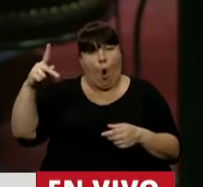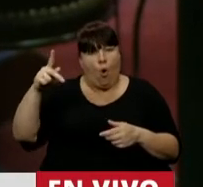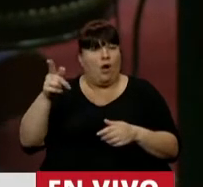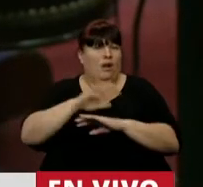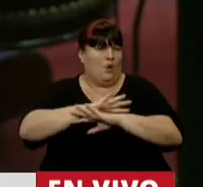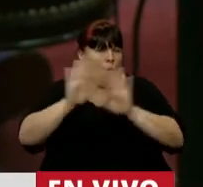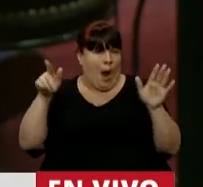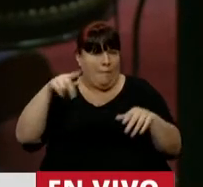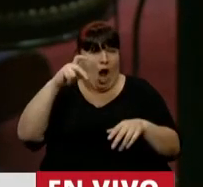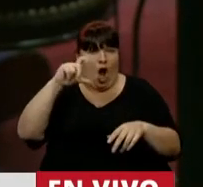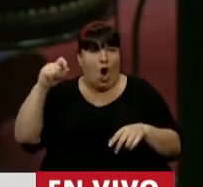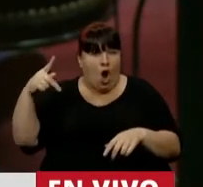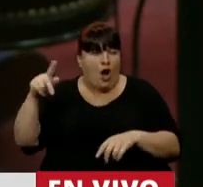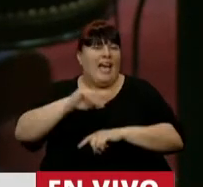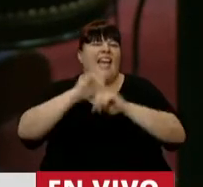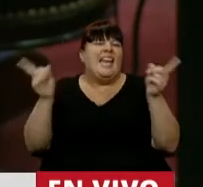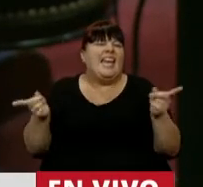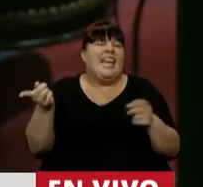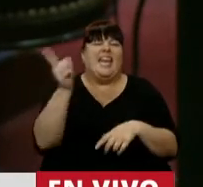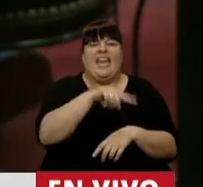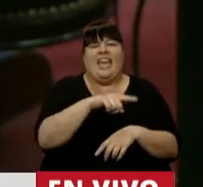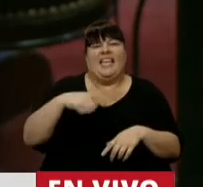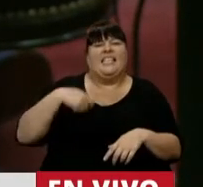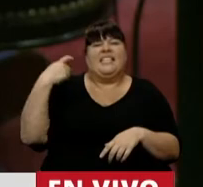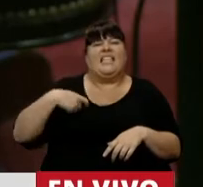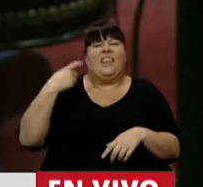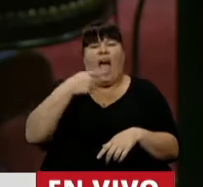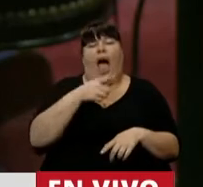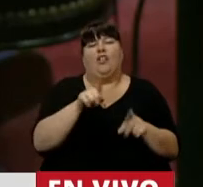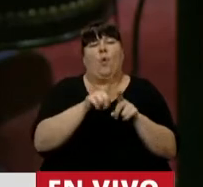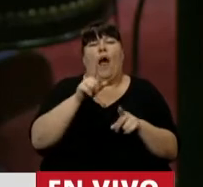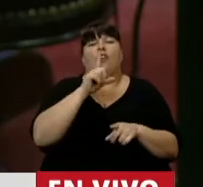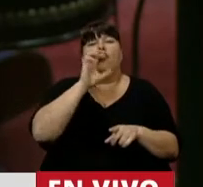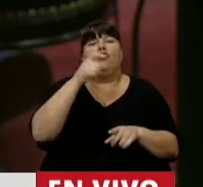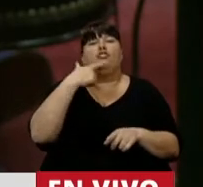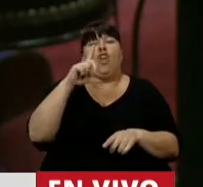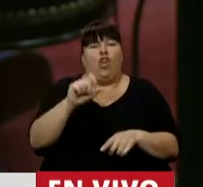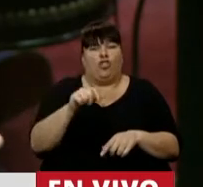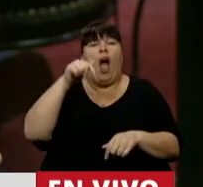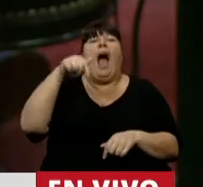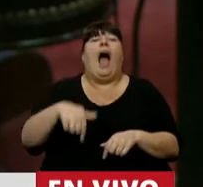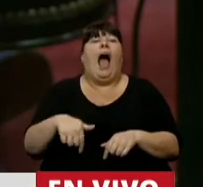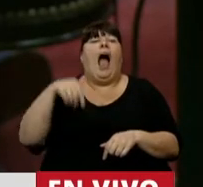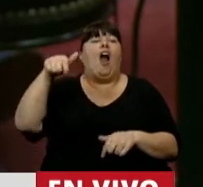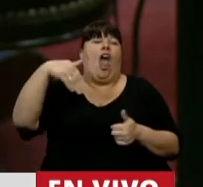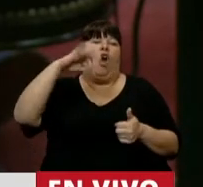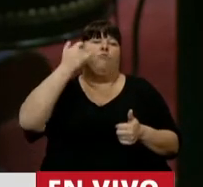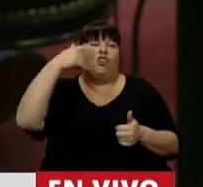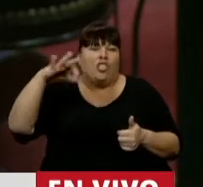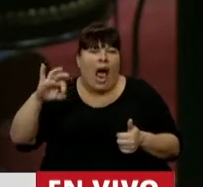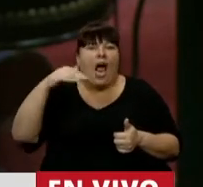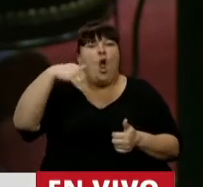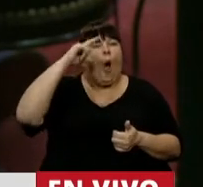más John Cook, ni hay más sindicalistas como Agustín Tosco. Ahora tenemos a los Moyano, al